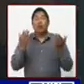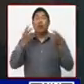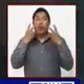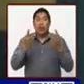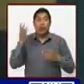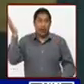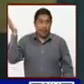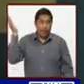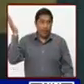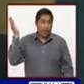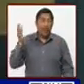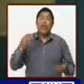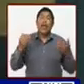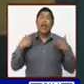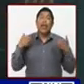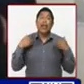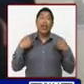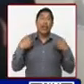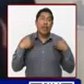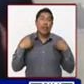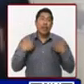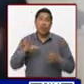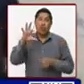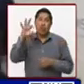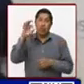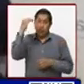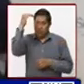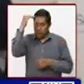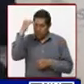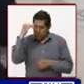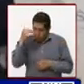Como ustedes lo han podido ver en el video, vamos a tener 9 extractos de los himnos nacionales.